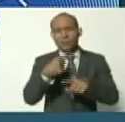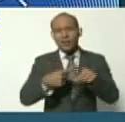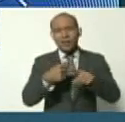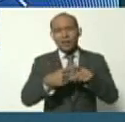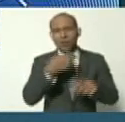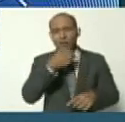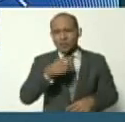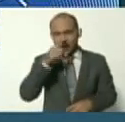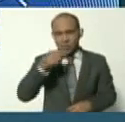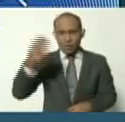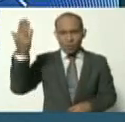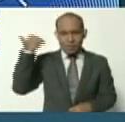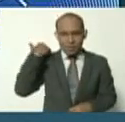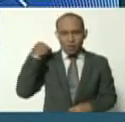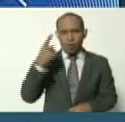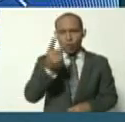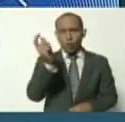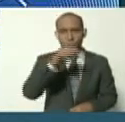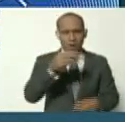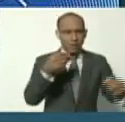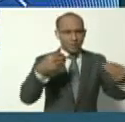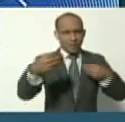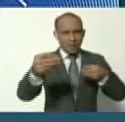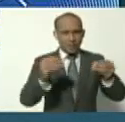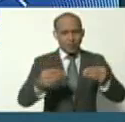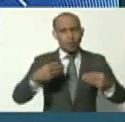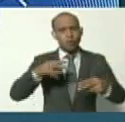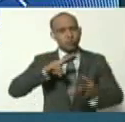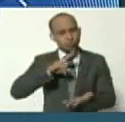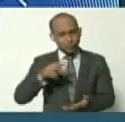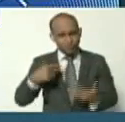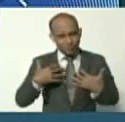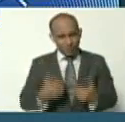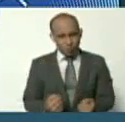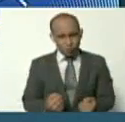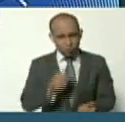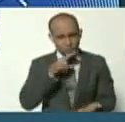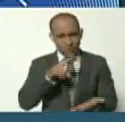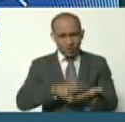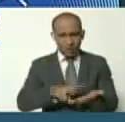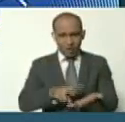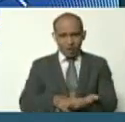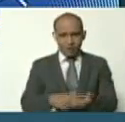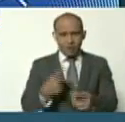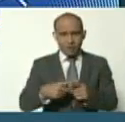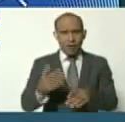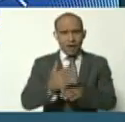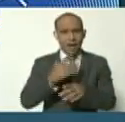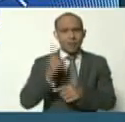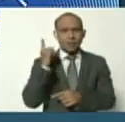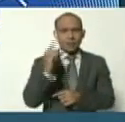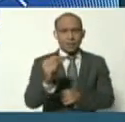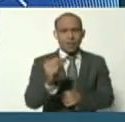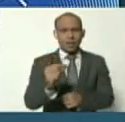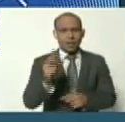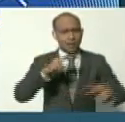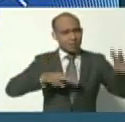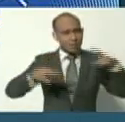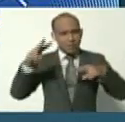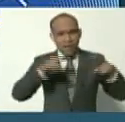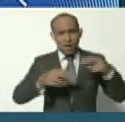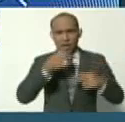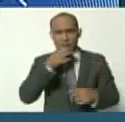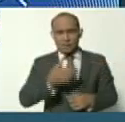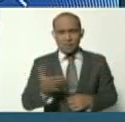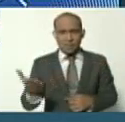¿verdad? Un mes de flexibilización segura y la gente pudo salir, y aquel movimiento que hubo en